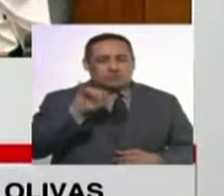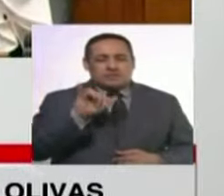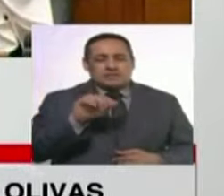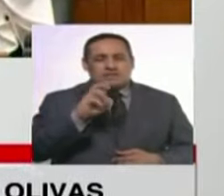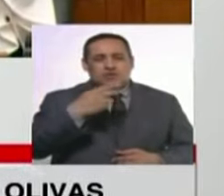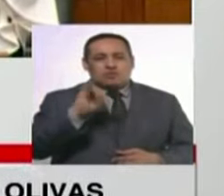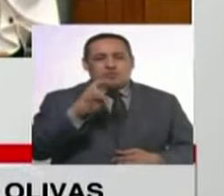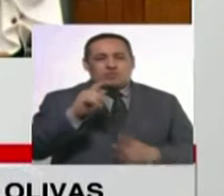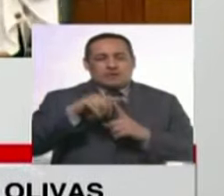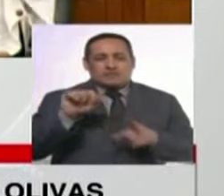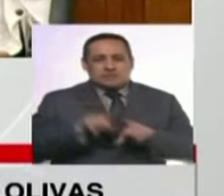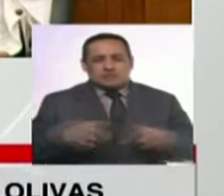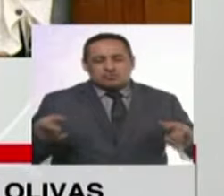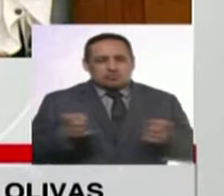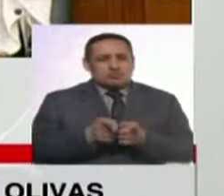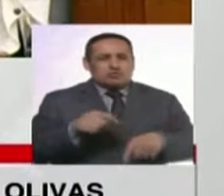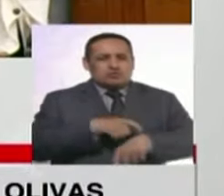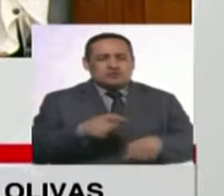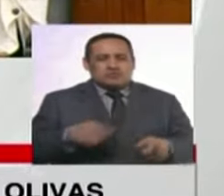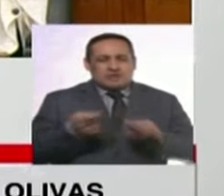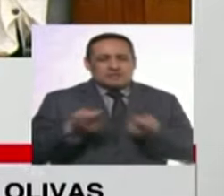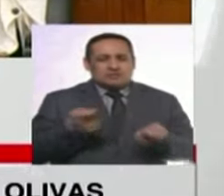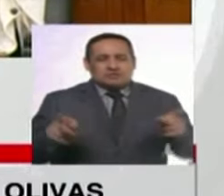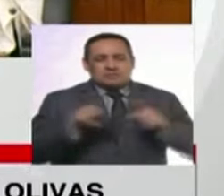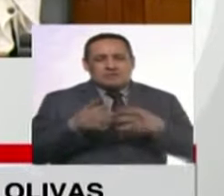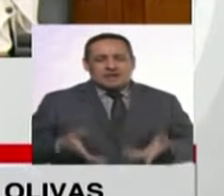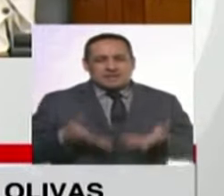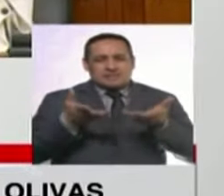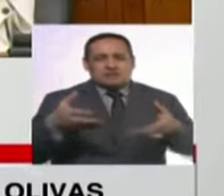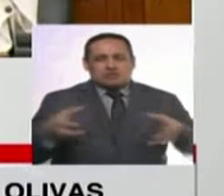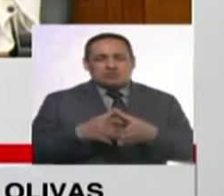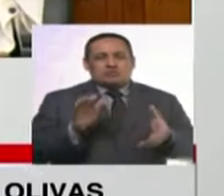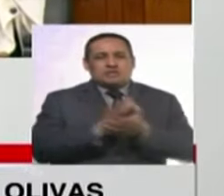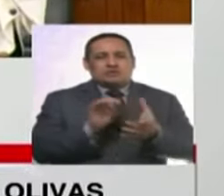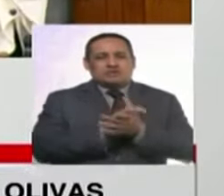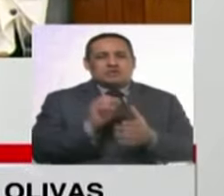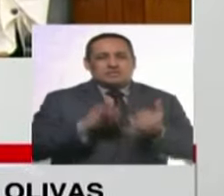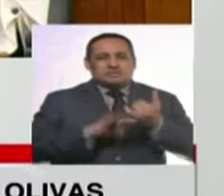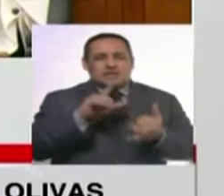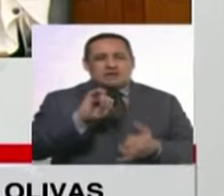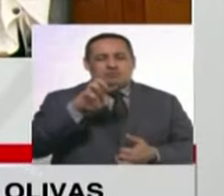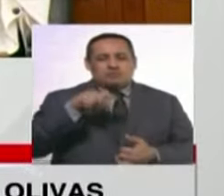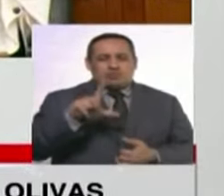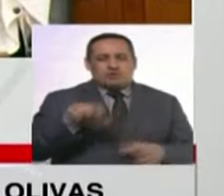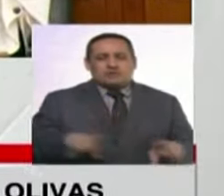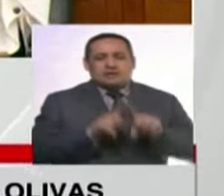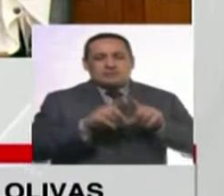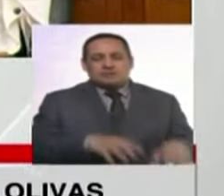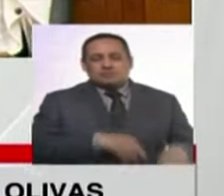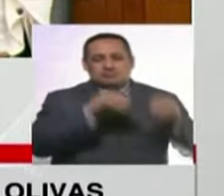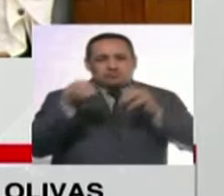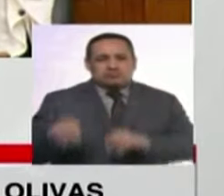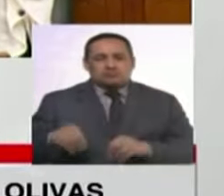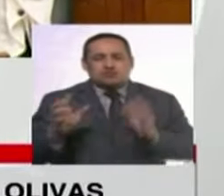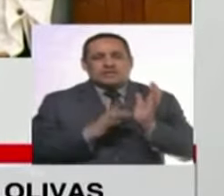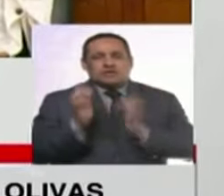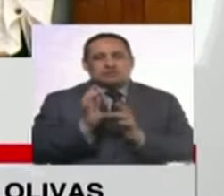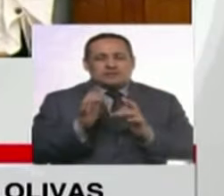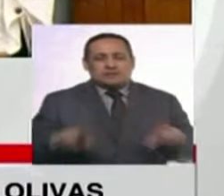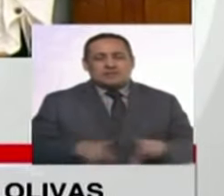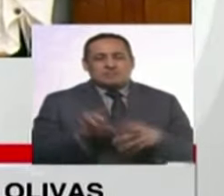en su corta gestión ha trasladado la sede de chorrillos de salud al hospital Central ubicado en Jesús